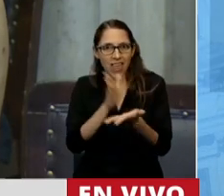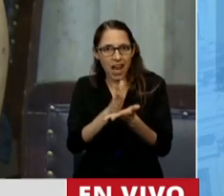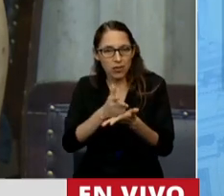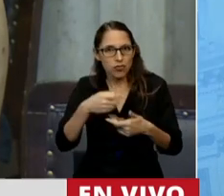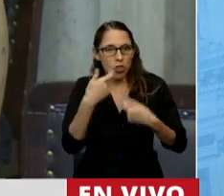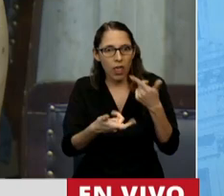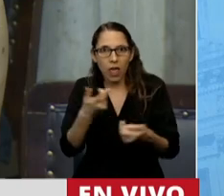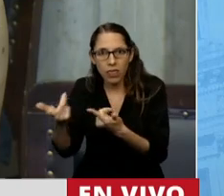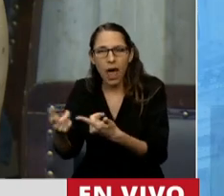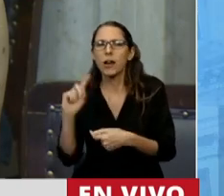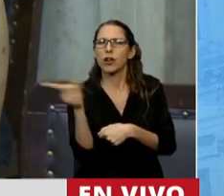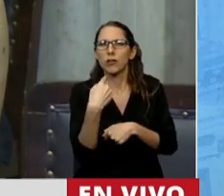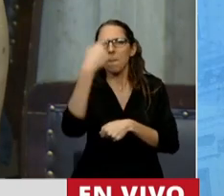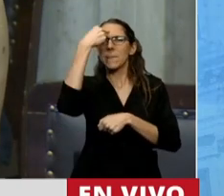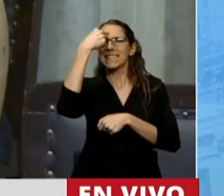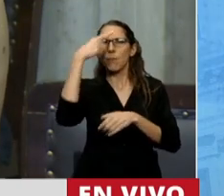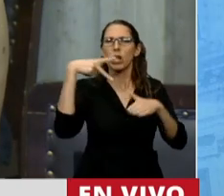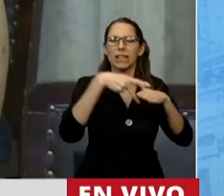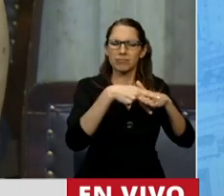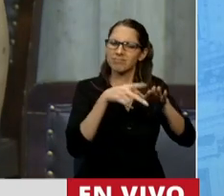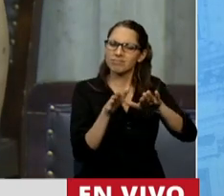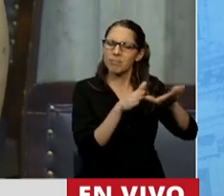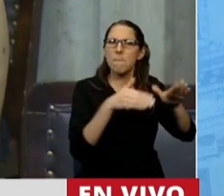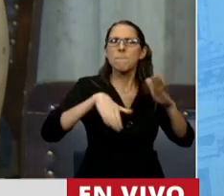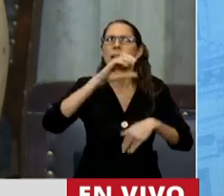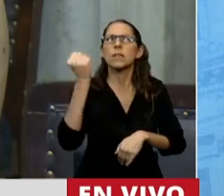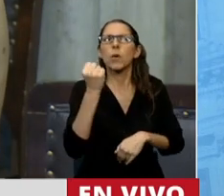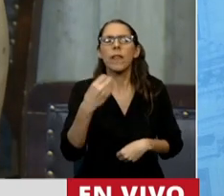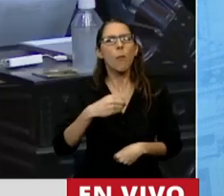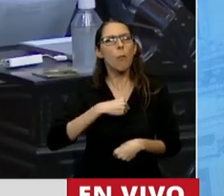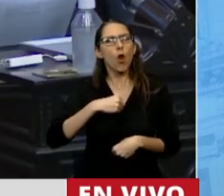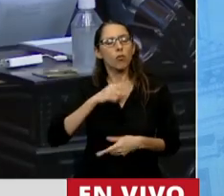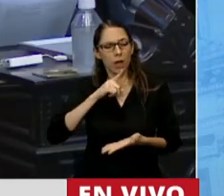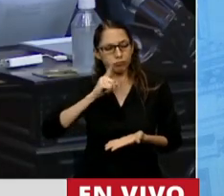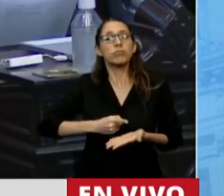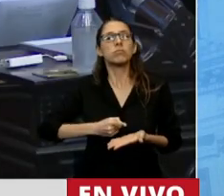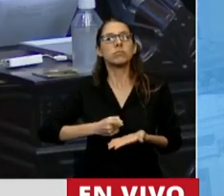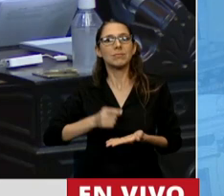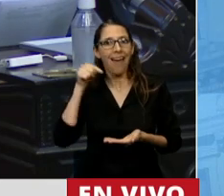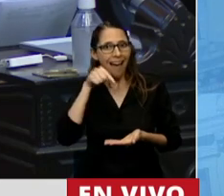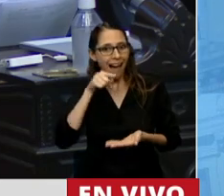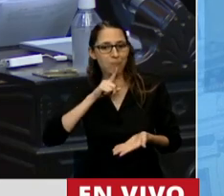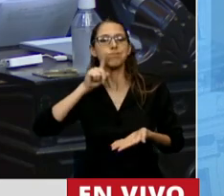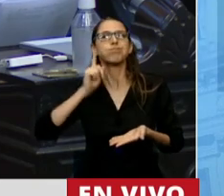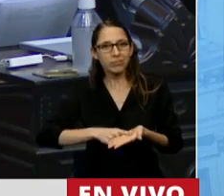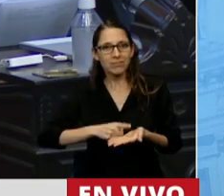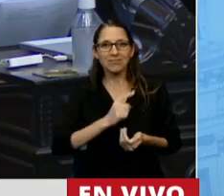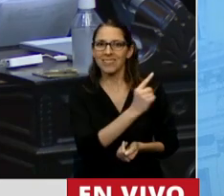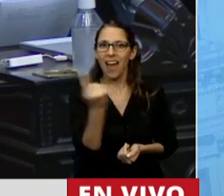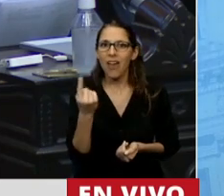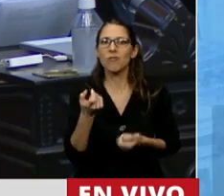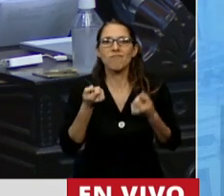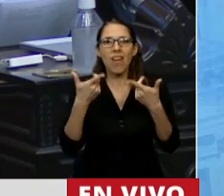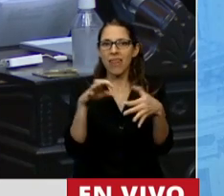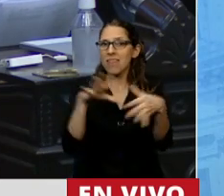acento en la palabra voluntario, porque es ahí donde se manifiesta el espíritu de esta norma, en otorgar la